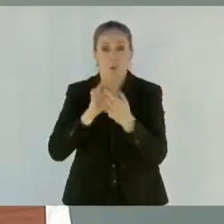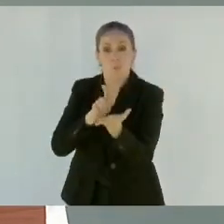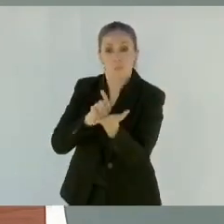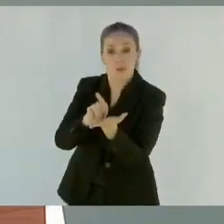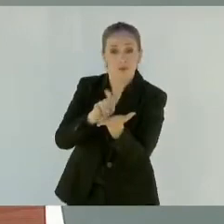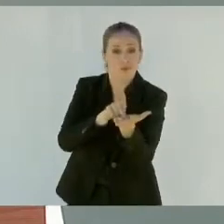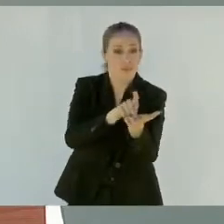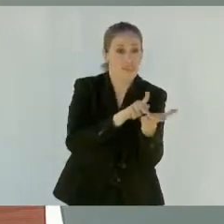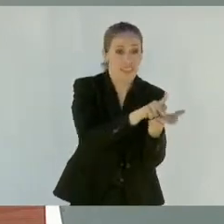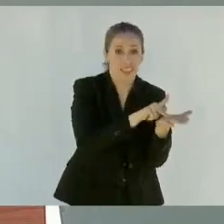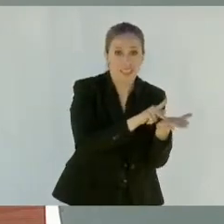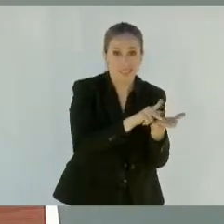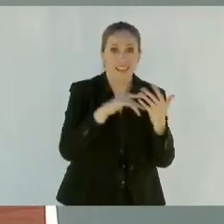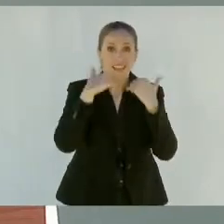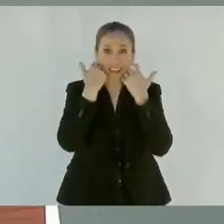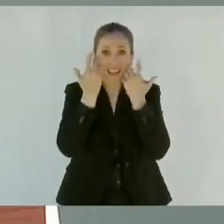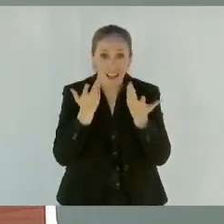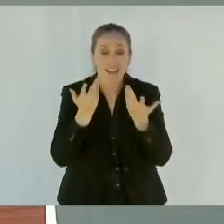Así